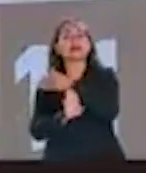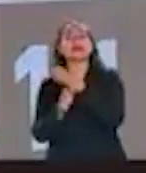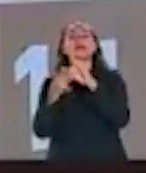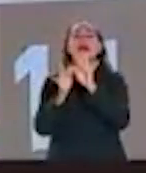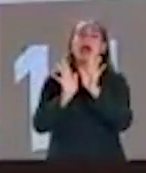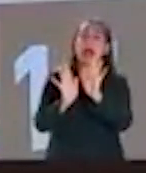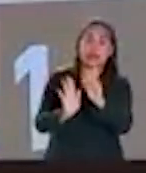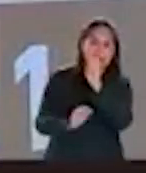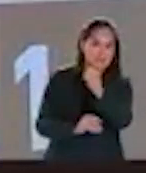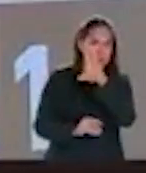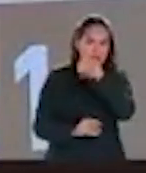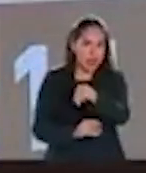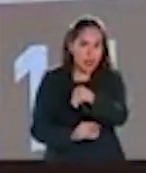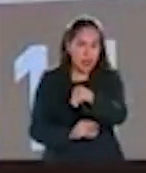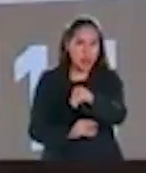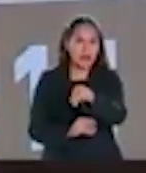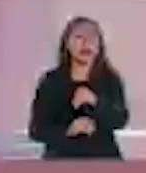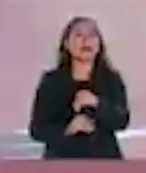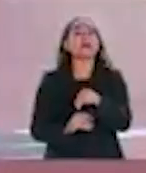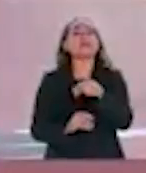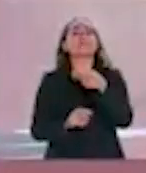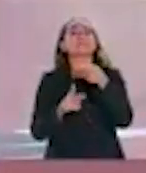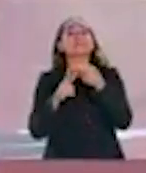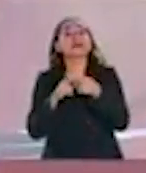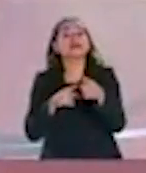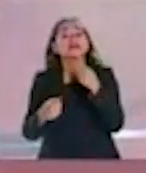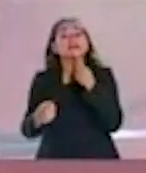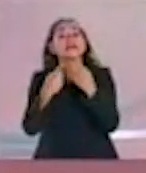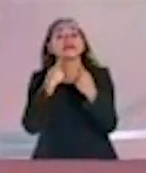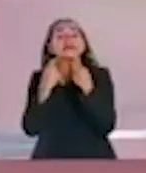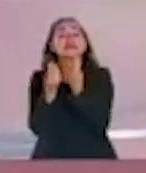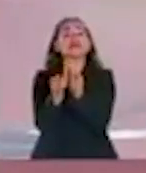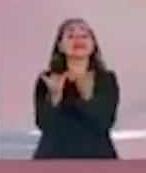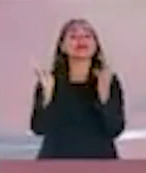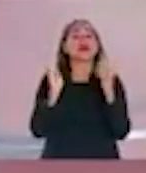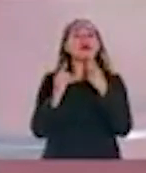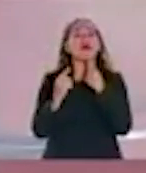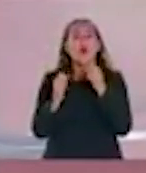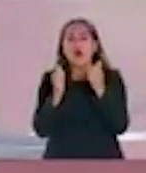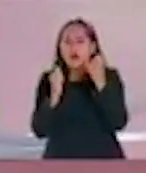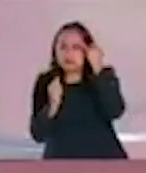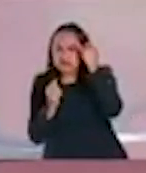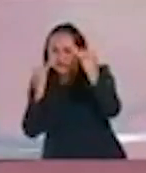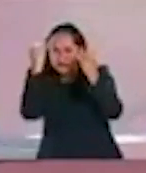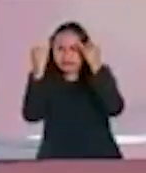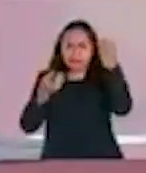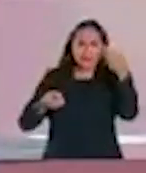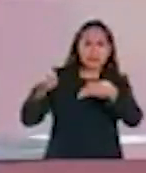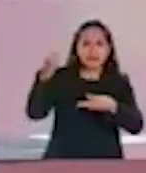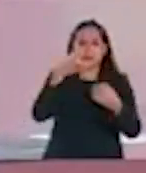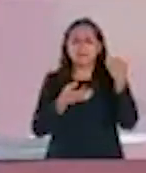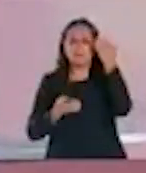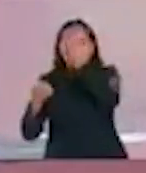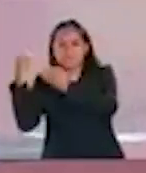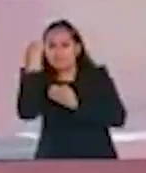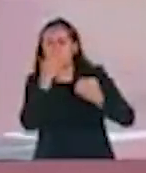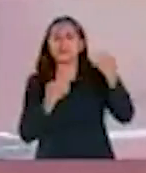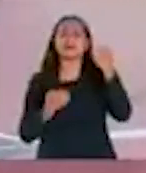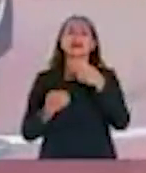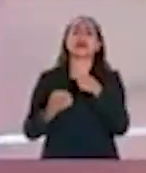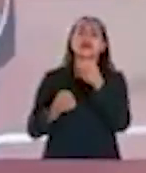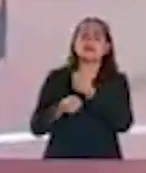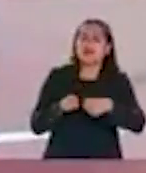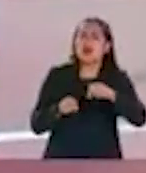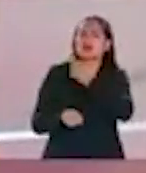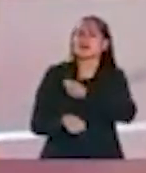legalización a la marihuana la discusión con criterios técnicos y revisar impacto en salud pública y